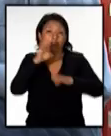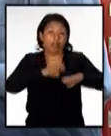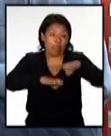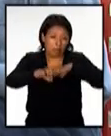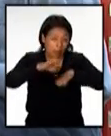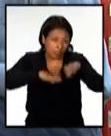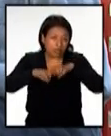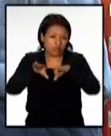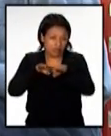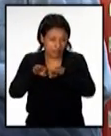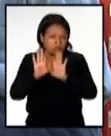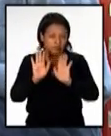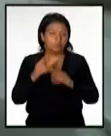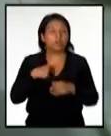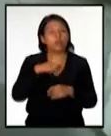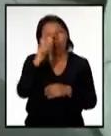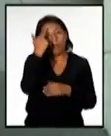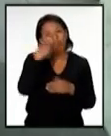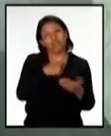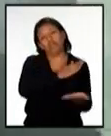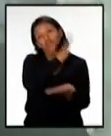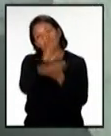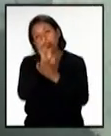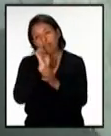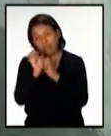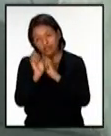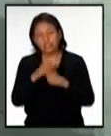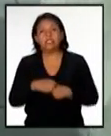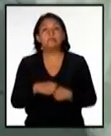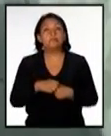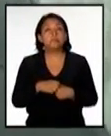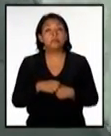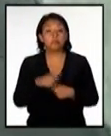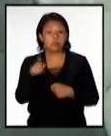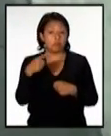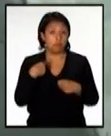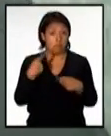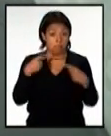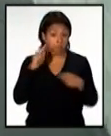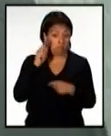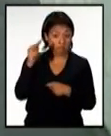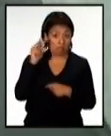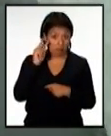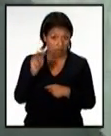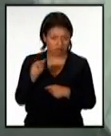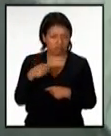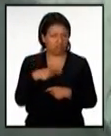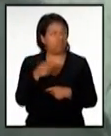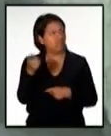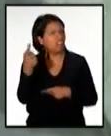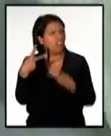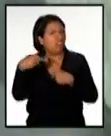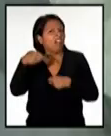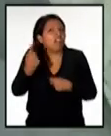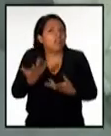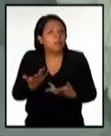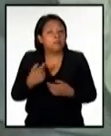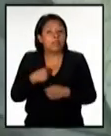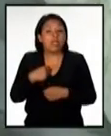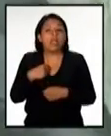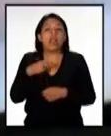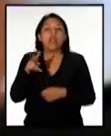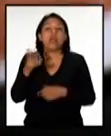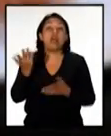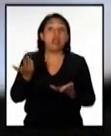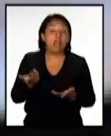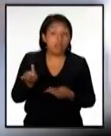empresa. Yo me acuerdo que llegaba a la entrevista y en cuanto, me veían como diciendo, ya que viene. Ya cuando se daban cuenta